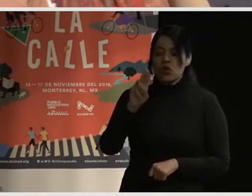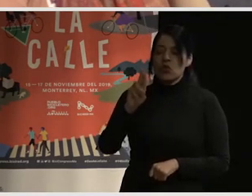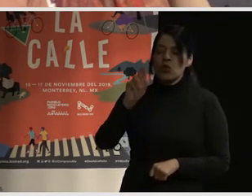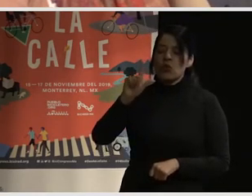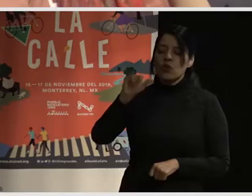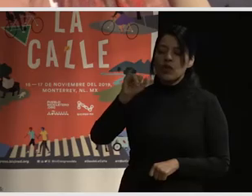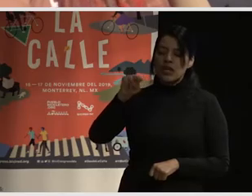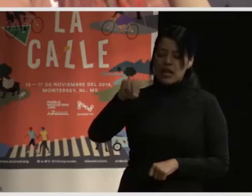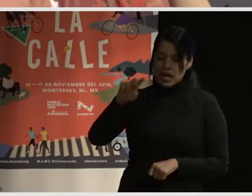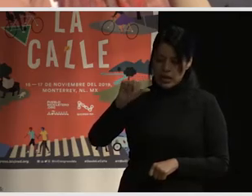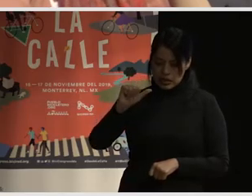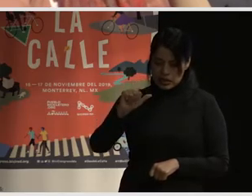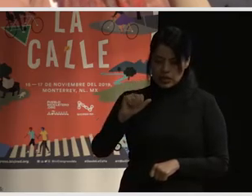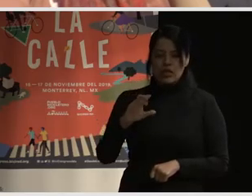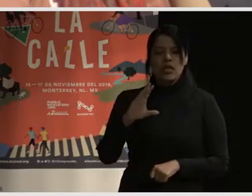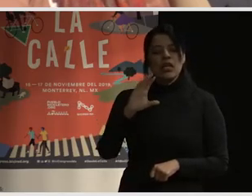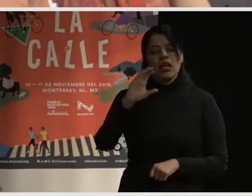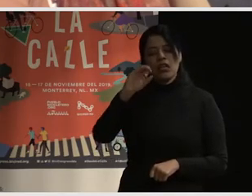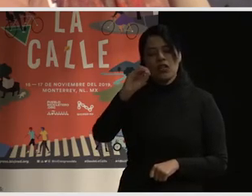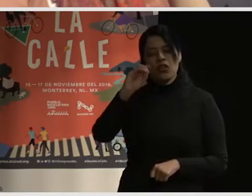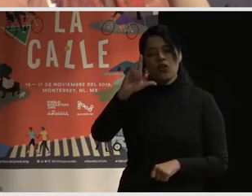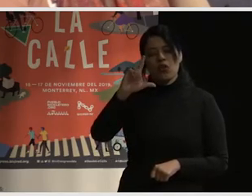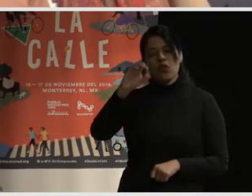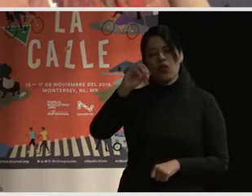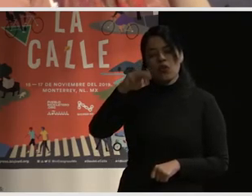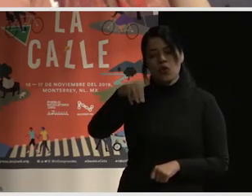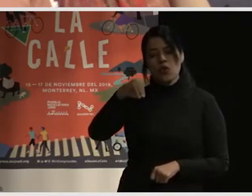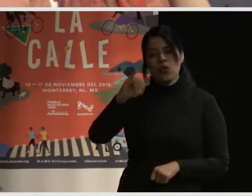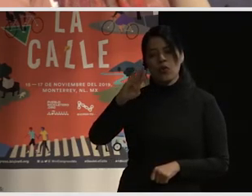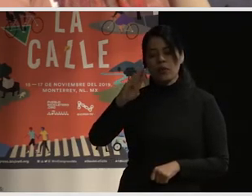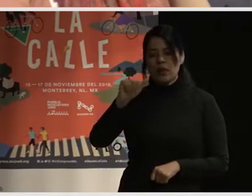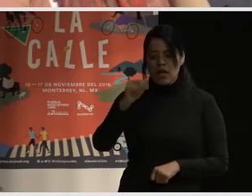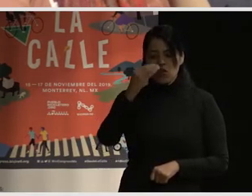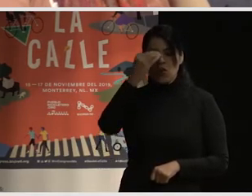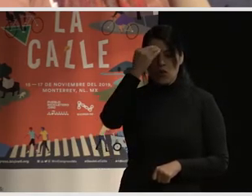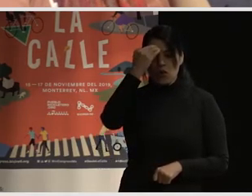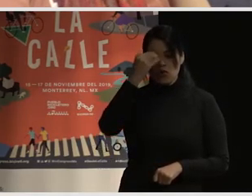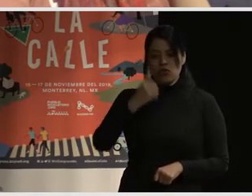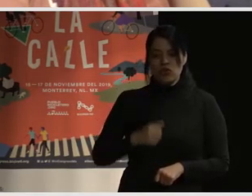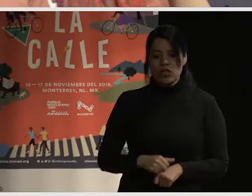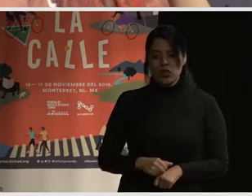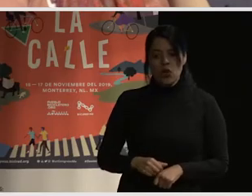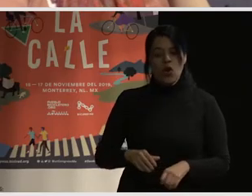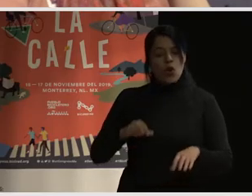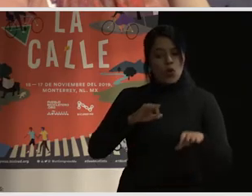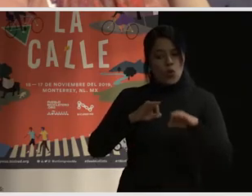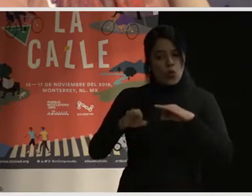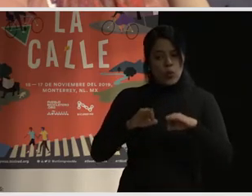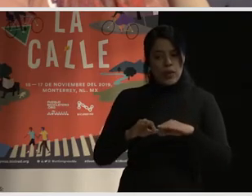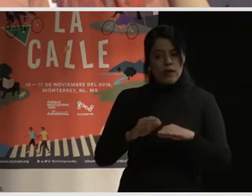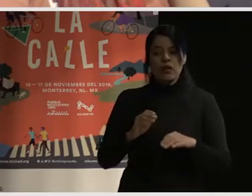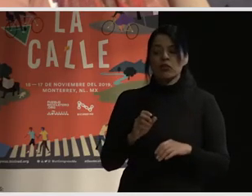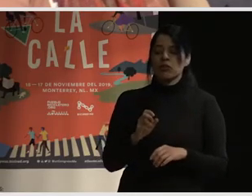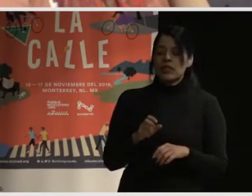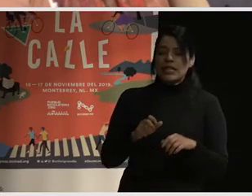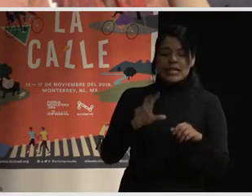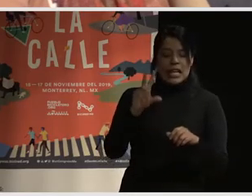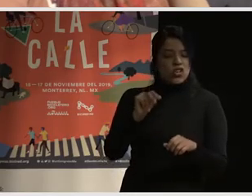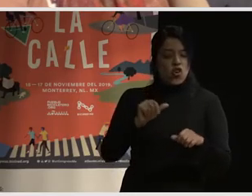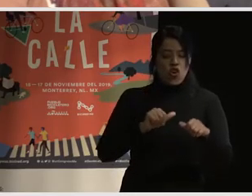este medellín-colombia también me ha tocado conocer el caso de medellín personalmente y ha hecho un excelente trabajo que no depende de la persona